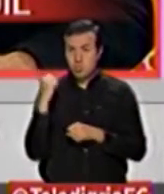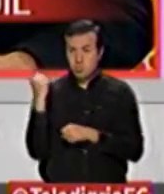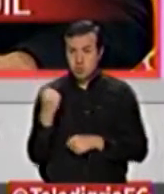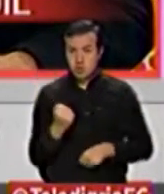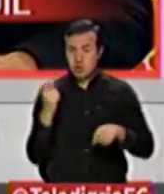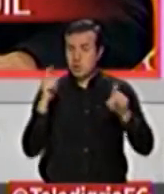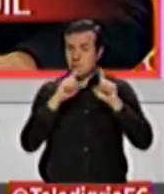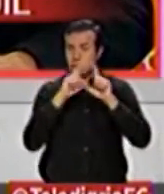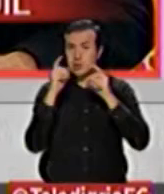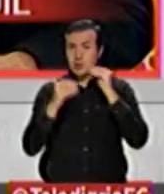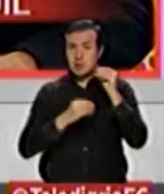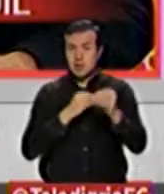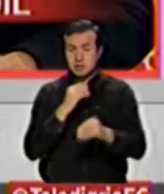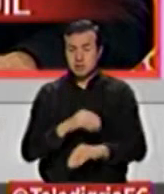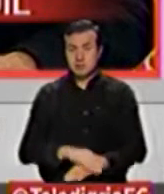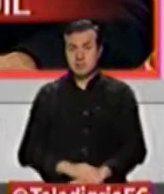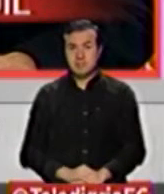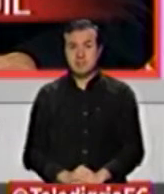estas compañías?